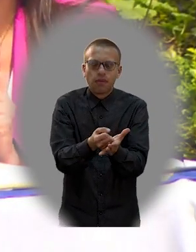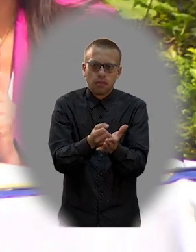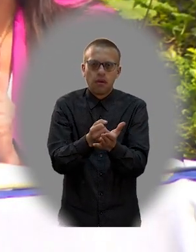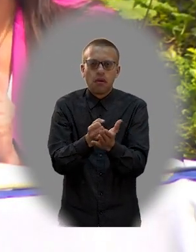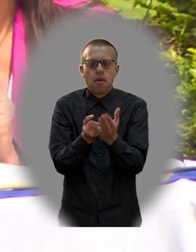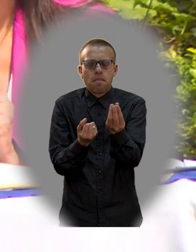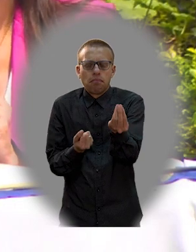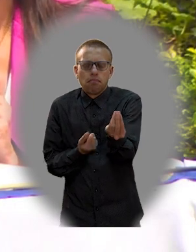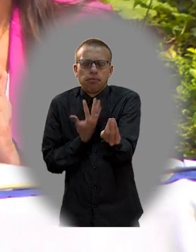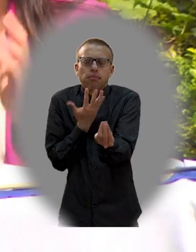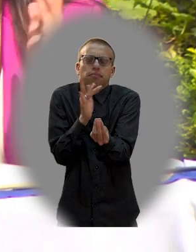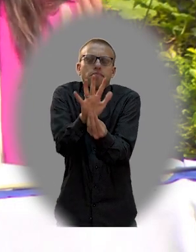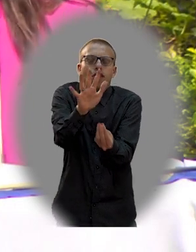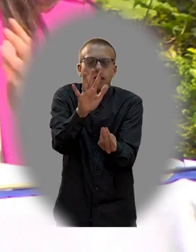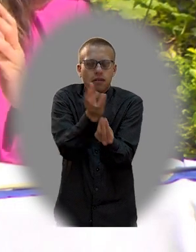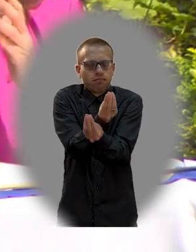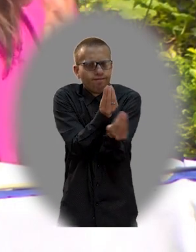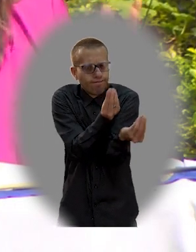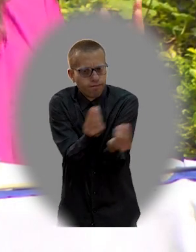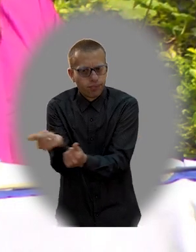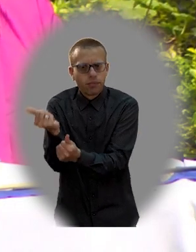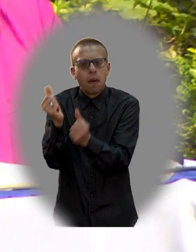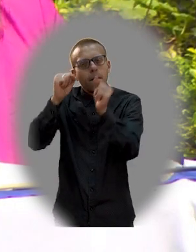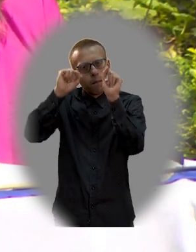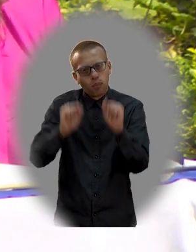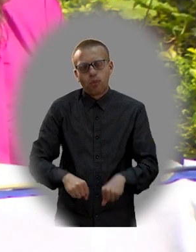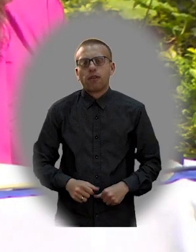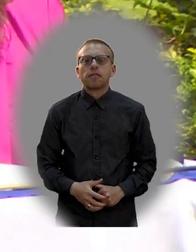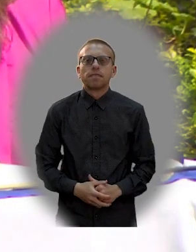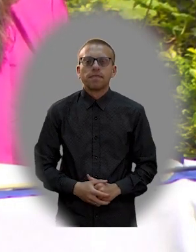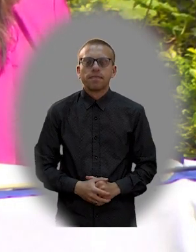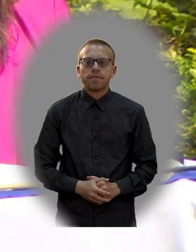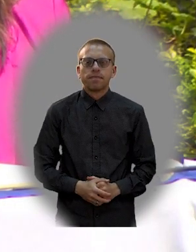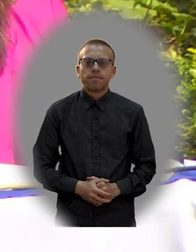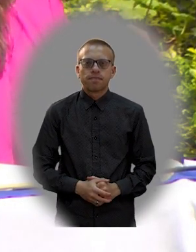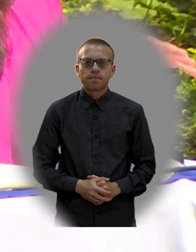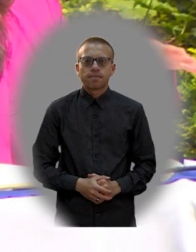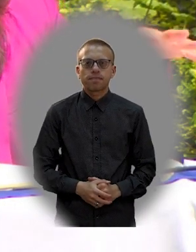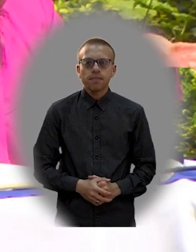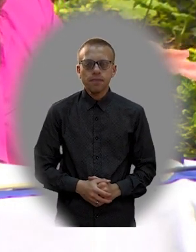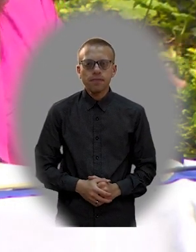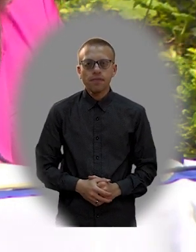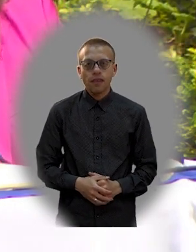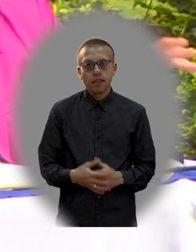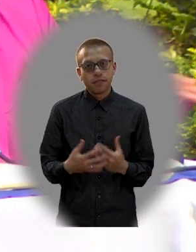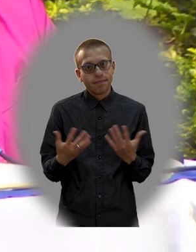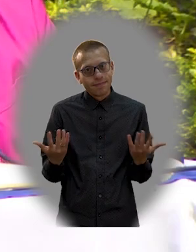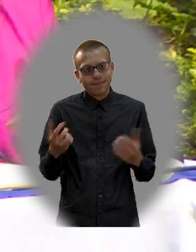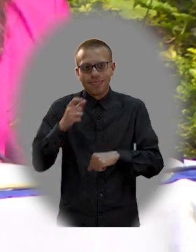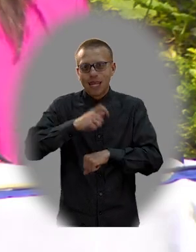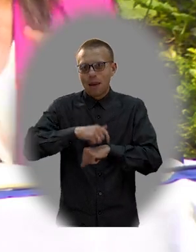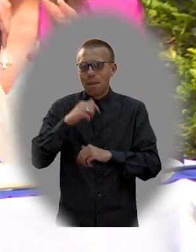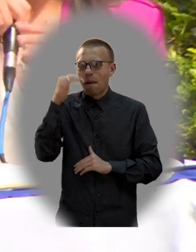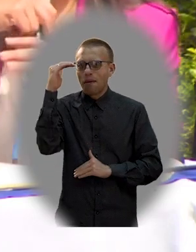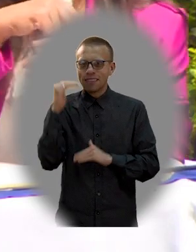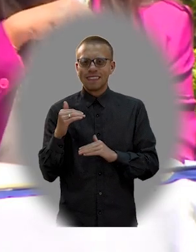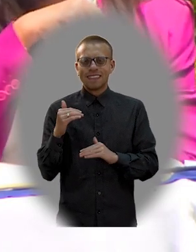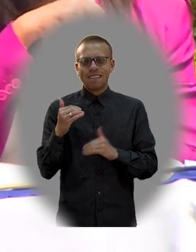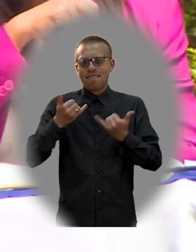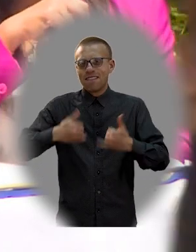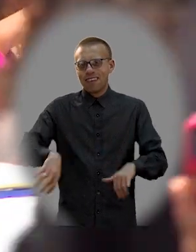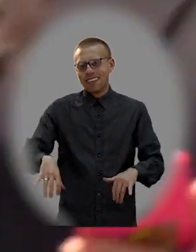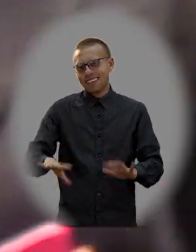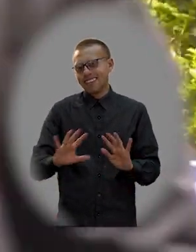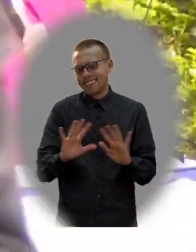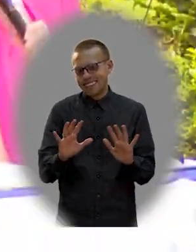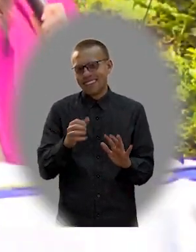que el derecho pueda hacer algo por nuestras comunidades académicas. Y como se me acabó el tiempo para responder a mi pregunta doctoral,